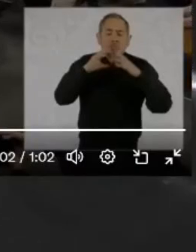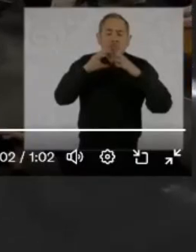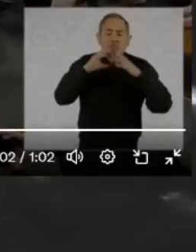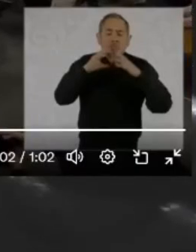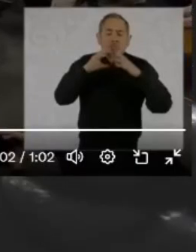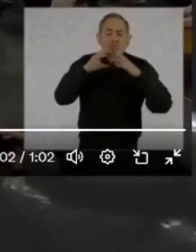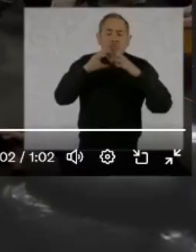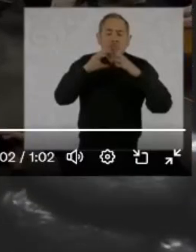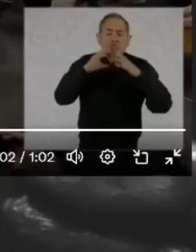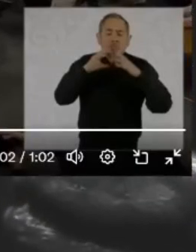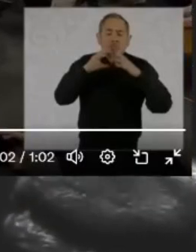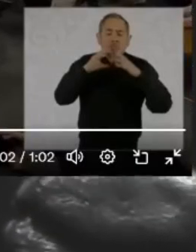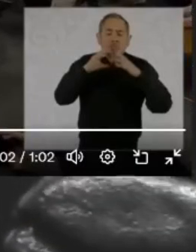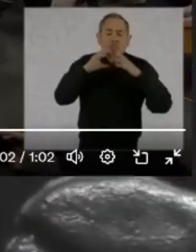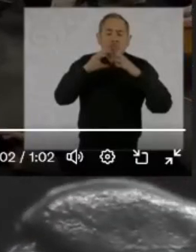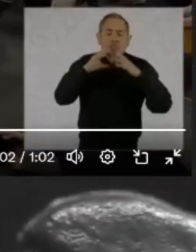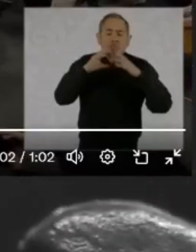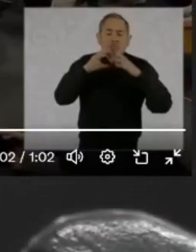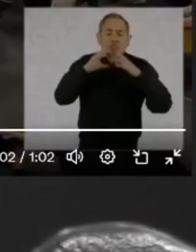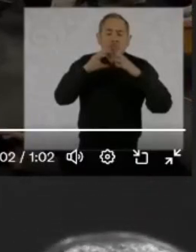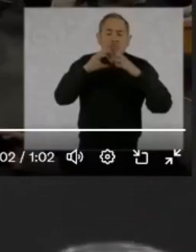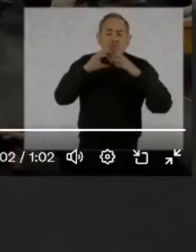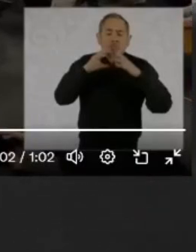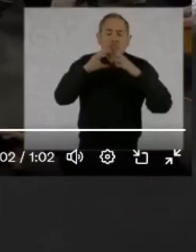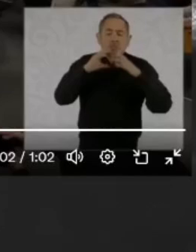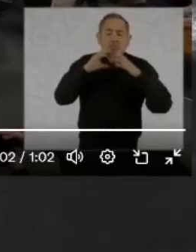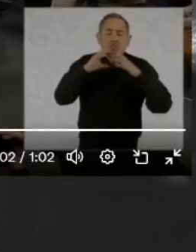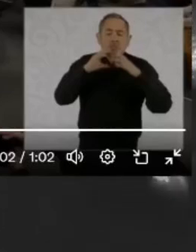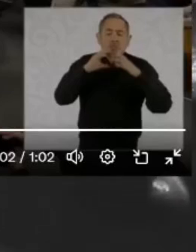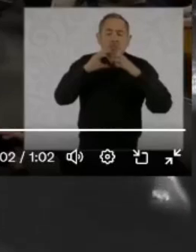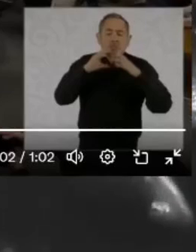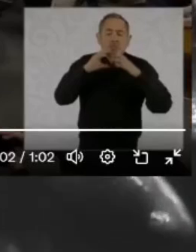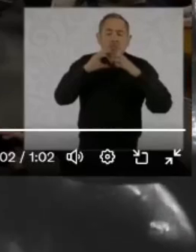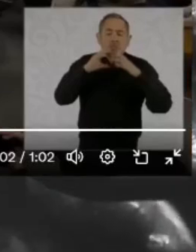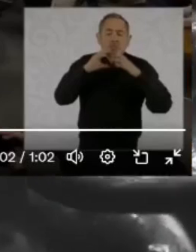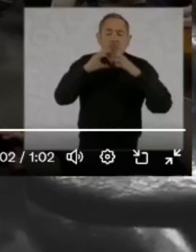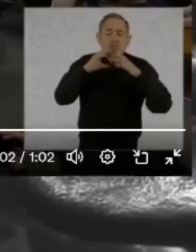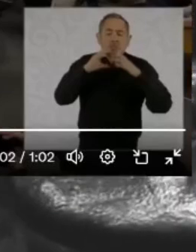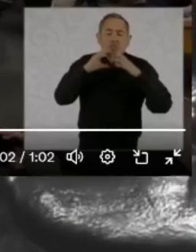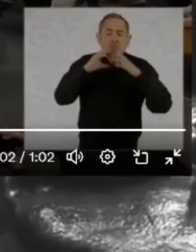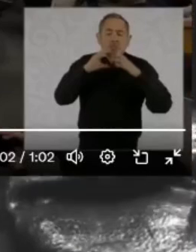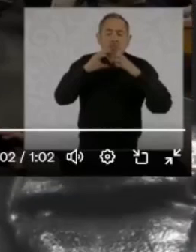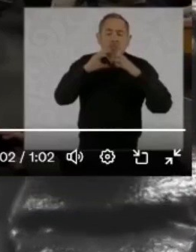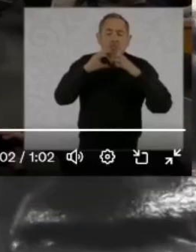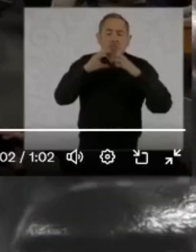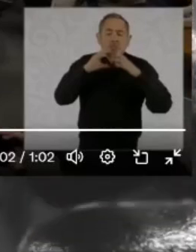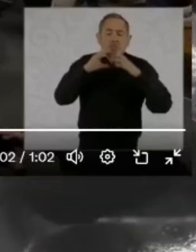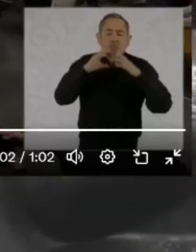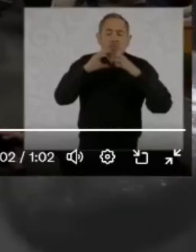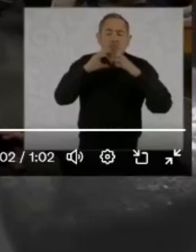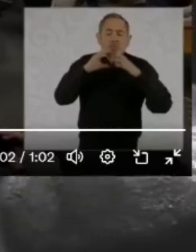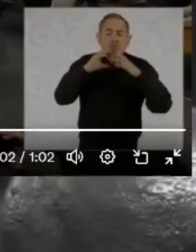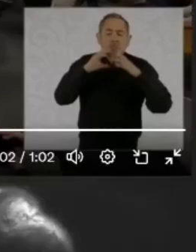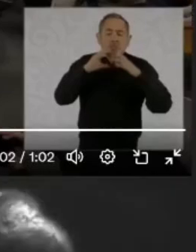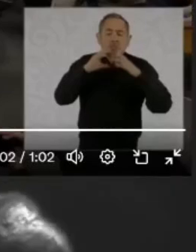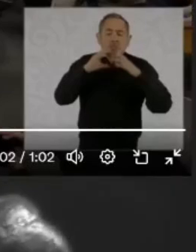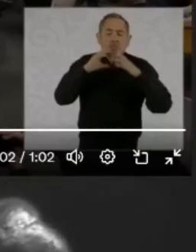¿eh? Ustedes no pueden tratar mal a la gente. E incluso esta señora que cuando se retiró